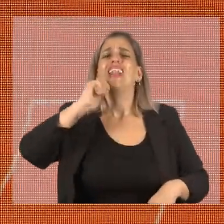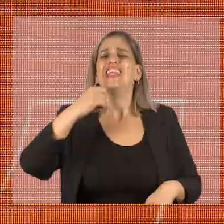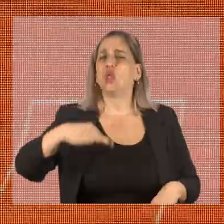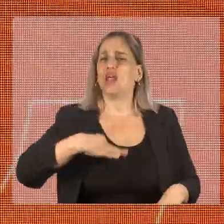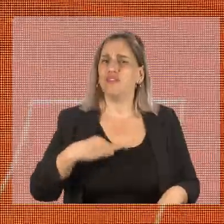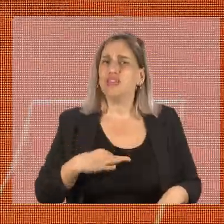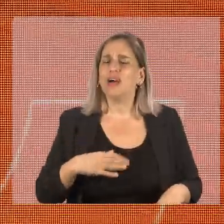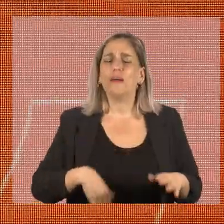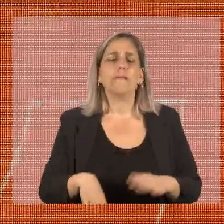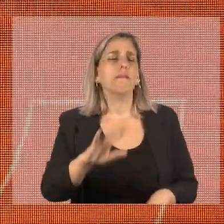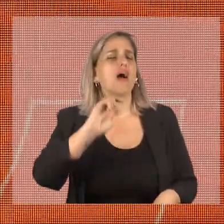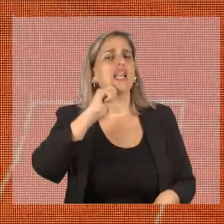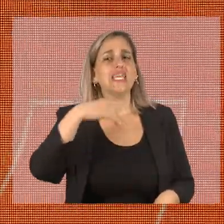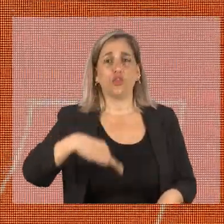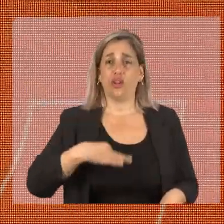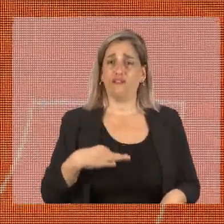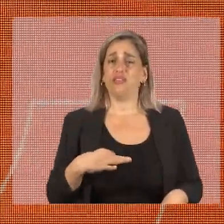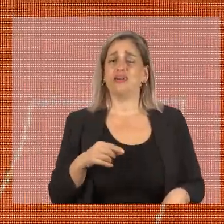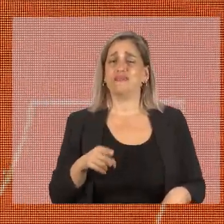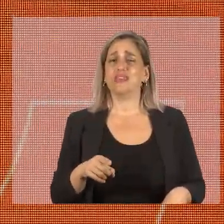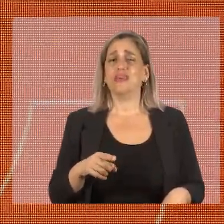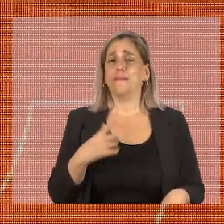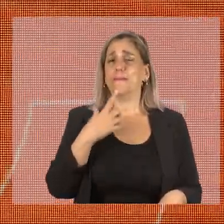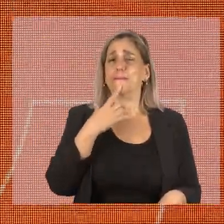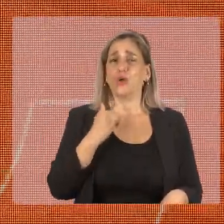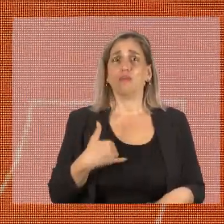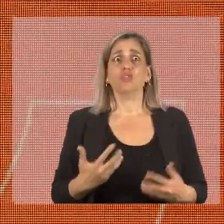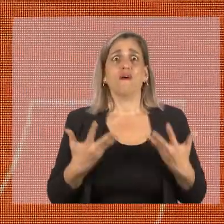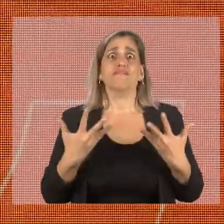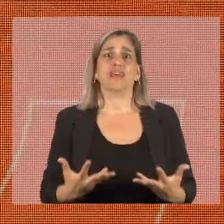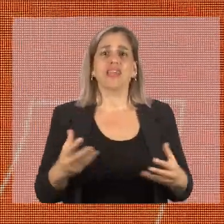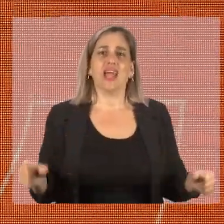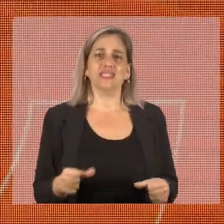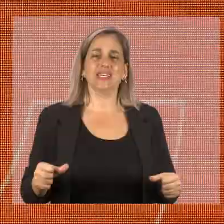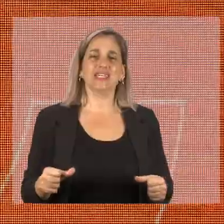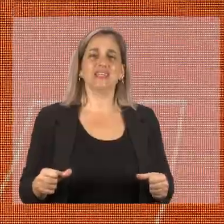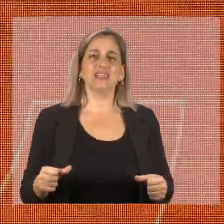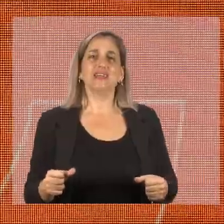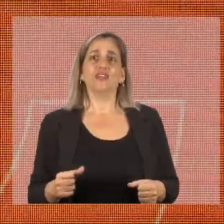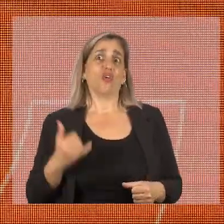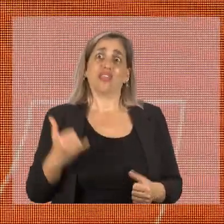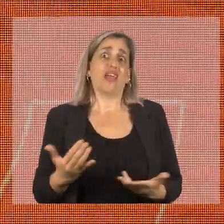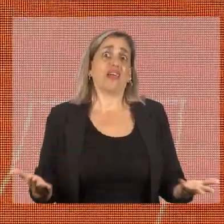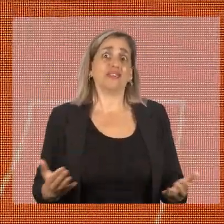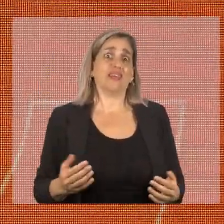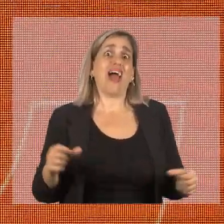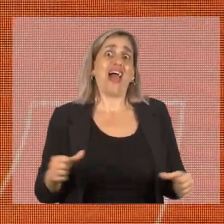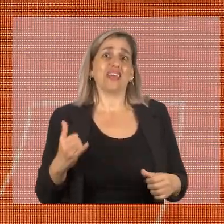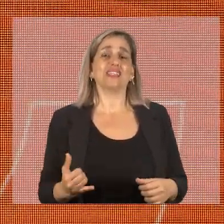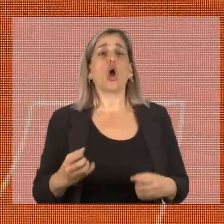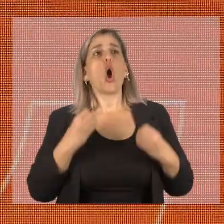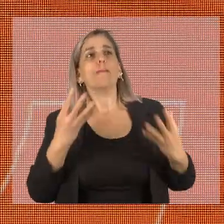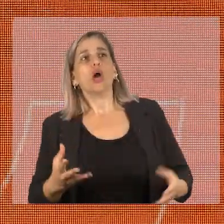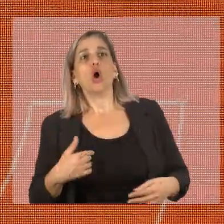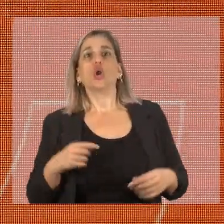lindo en la vida que cuando querés hacer lo que tenés que hacer.